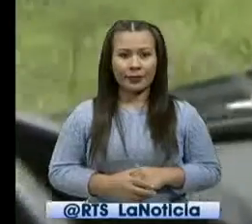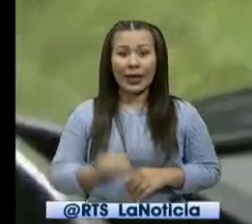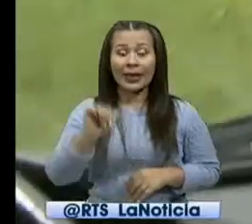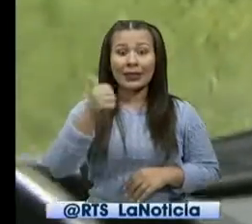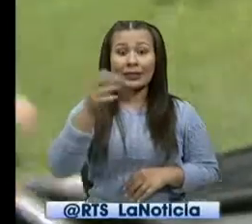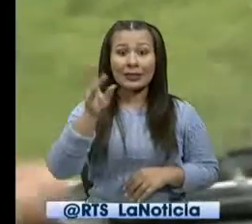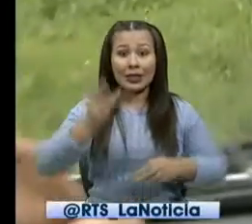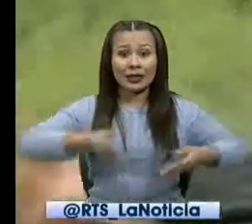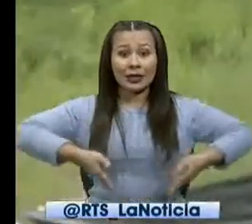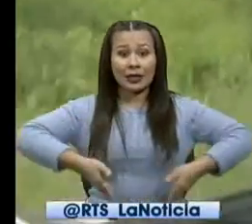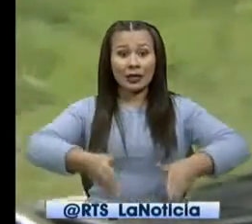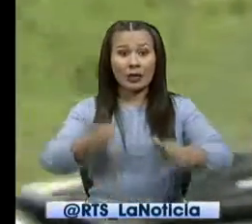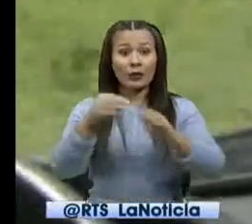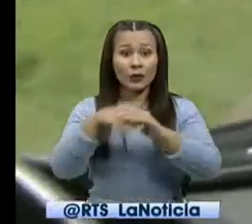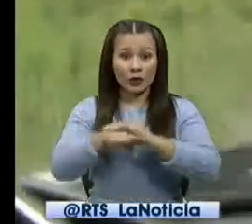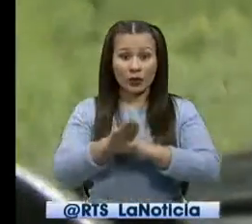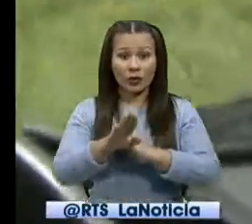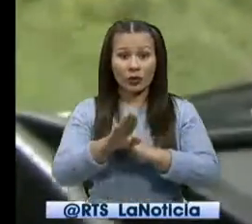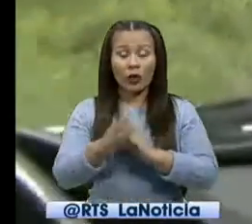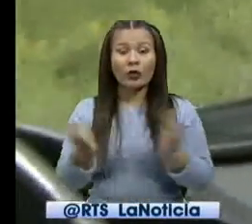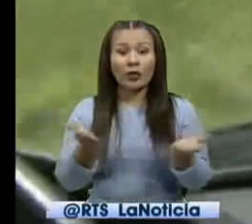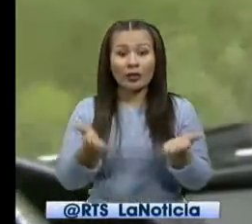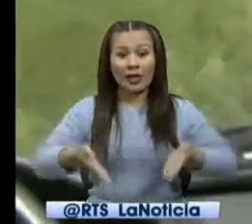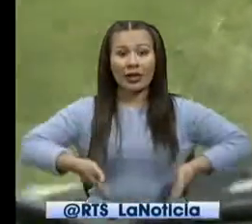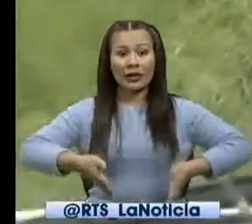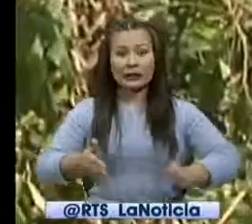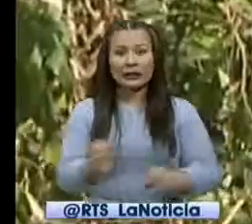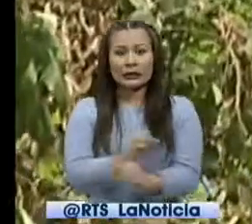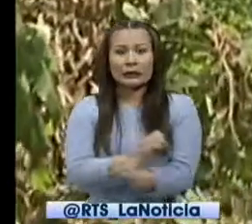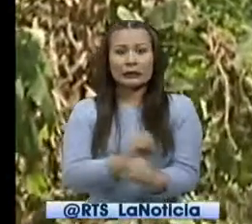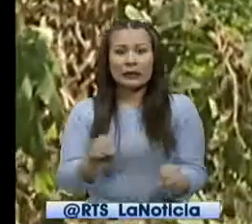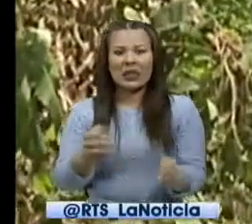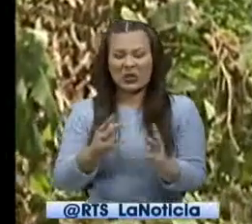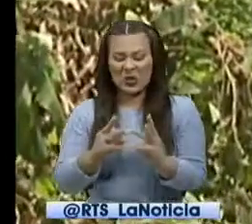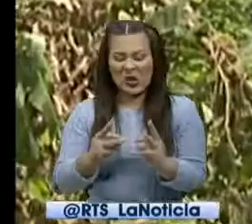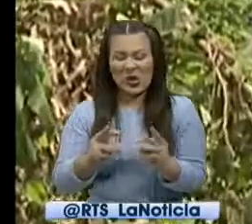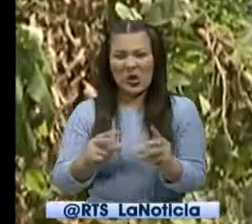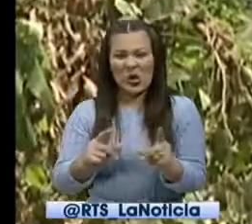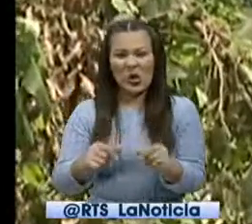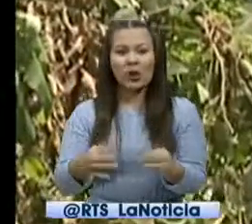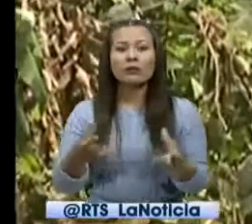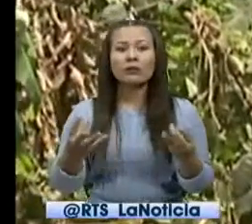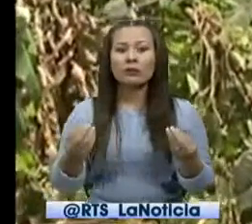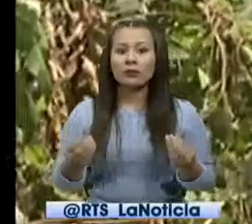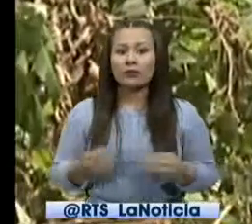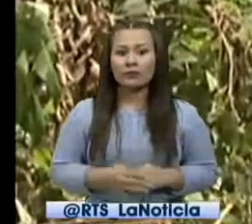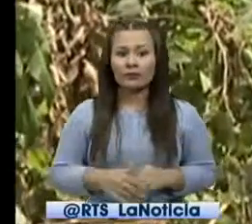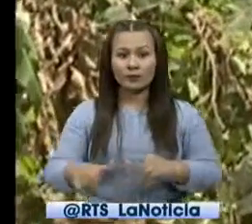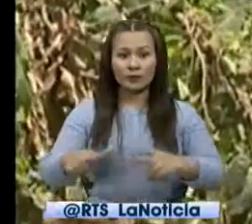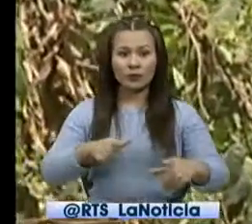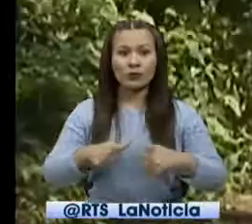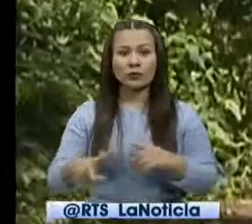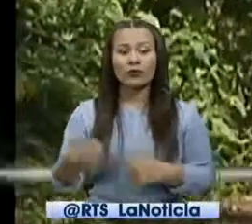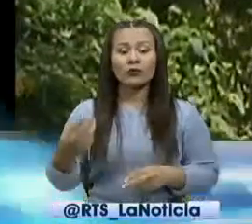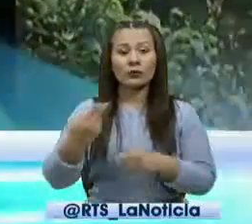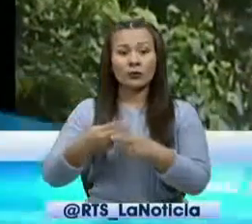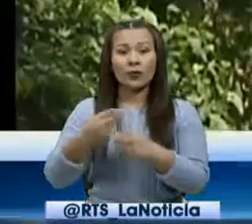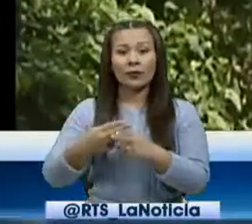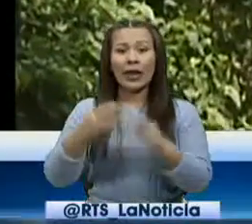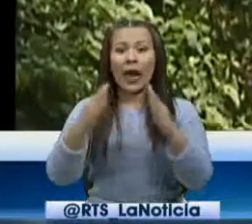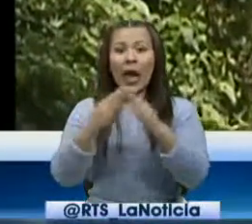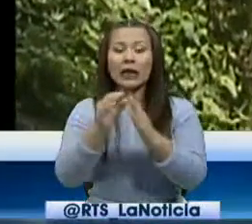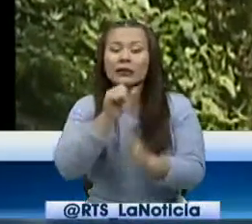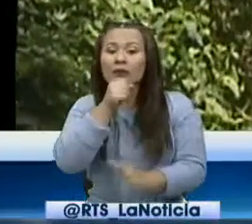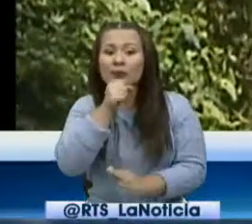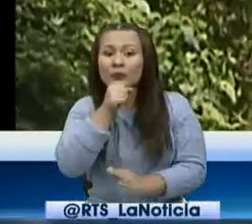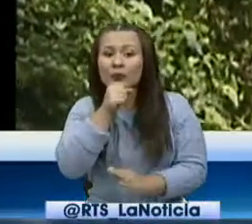17 kilómetros para adentro, donde las carreteras no existen y el lodo se hace presente, en el sector que tiene por nombre Casas